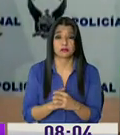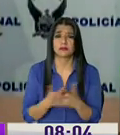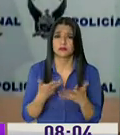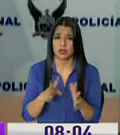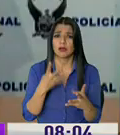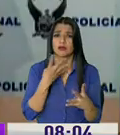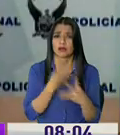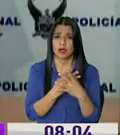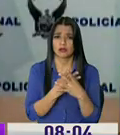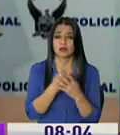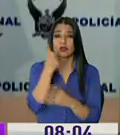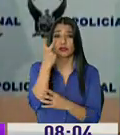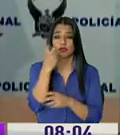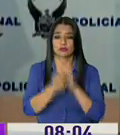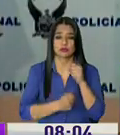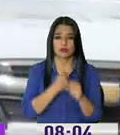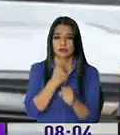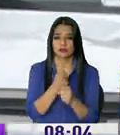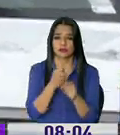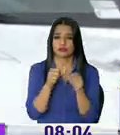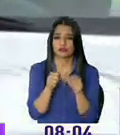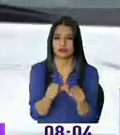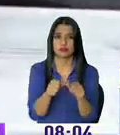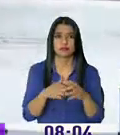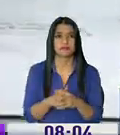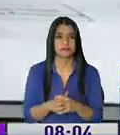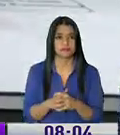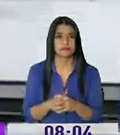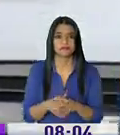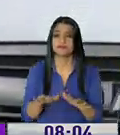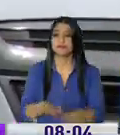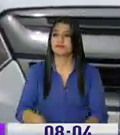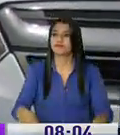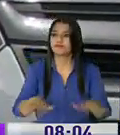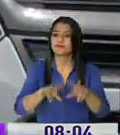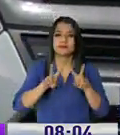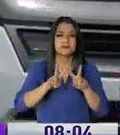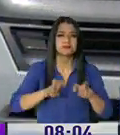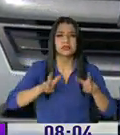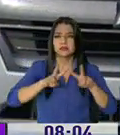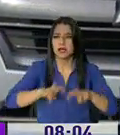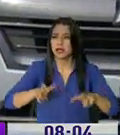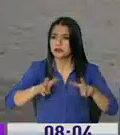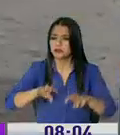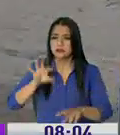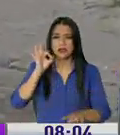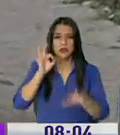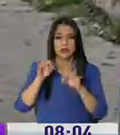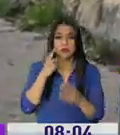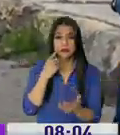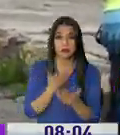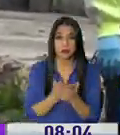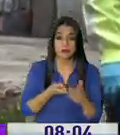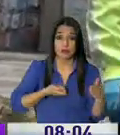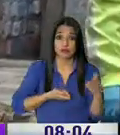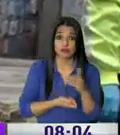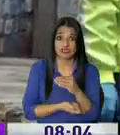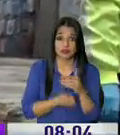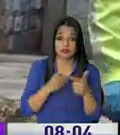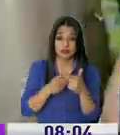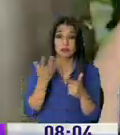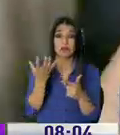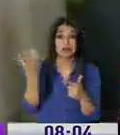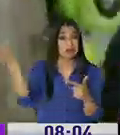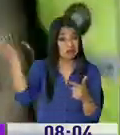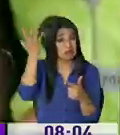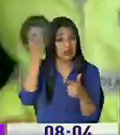privativa de libertad de 12 años. En el terreno donde se ejecutaron las investigaciones se encontraron indicios como un cuchillo, una piedra con